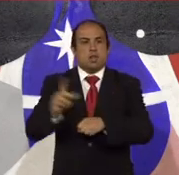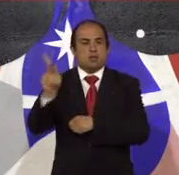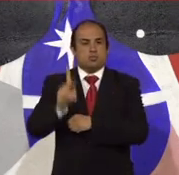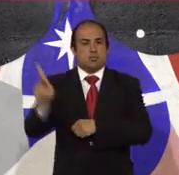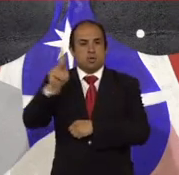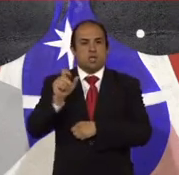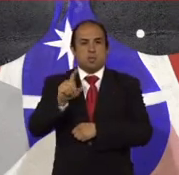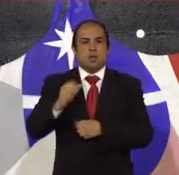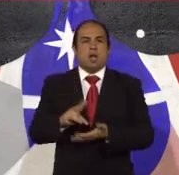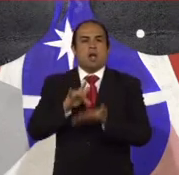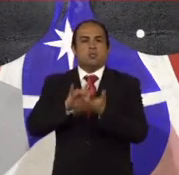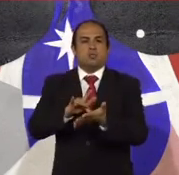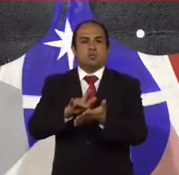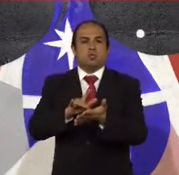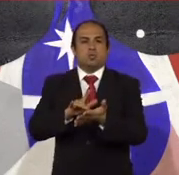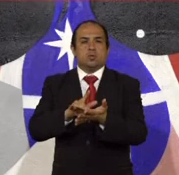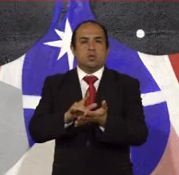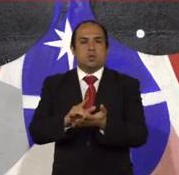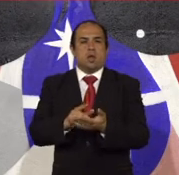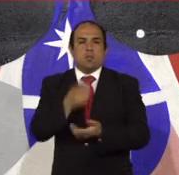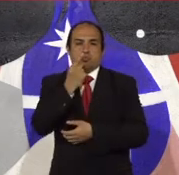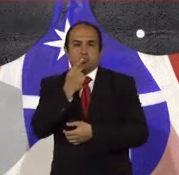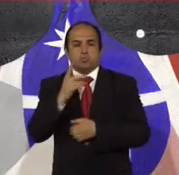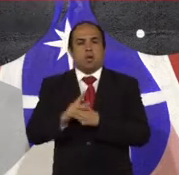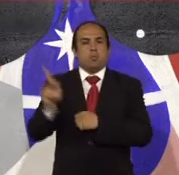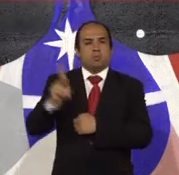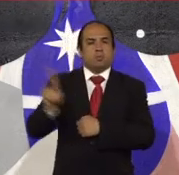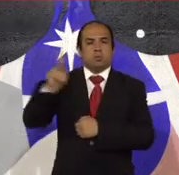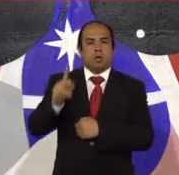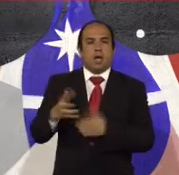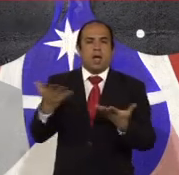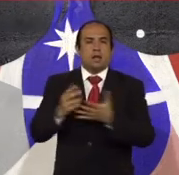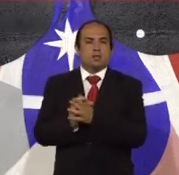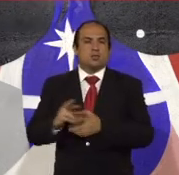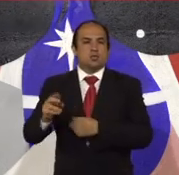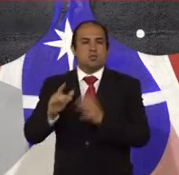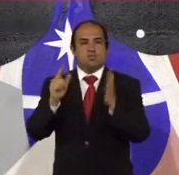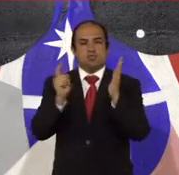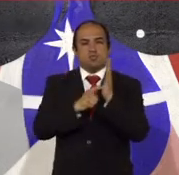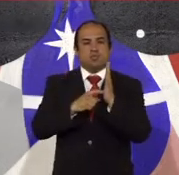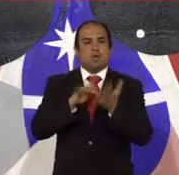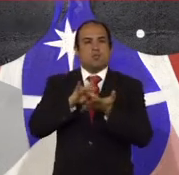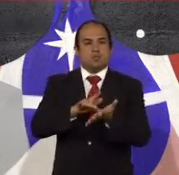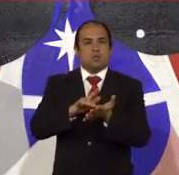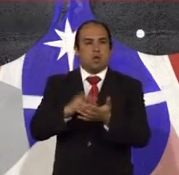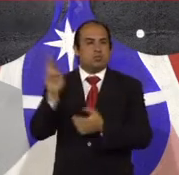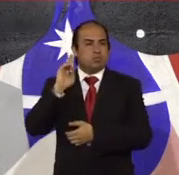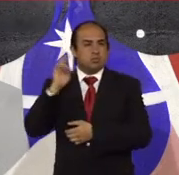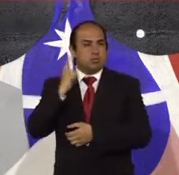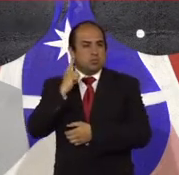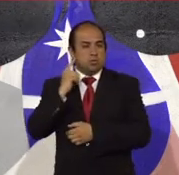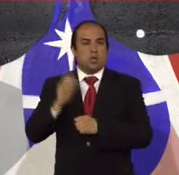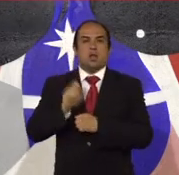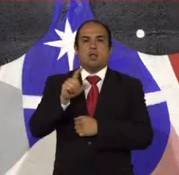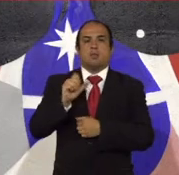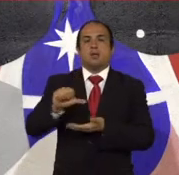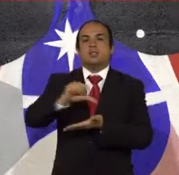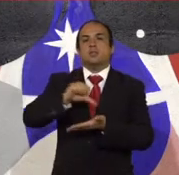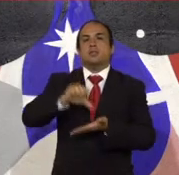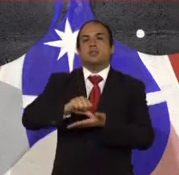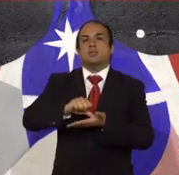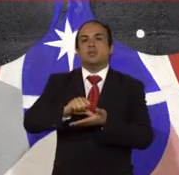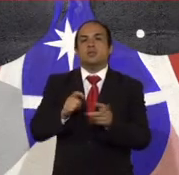ocurre en la vía pública, puede oprimir el botón de auxilio, va a escuchar una alerta sonora y el centro de comando y control al que le